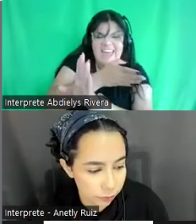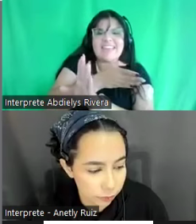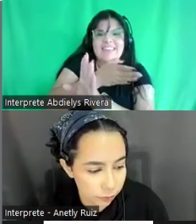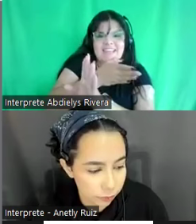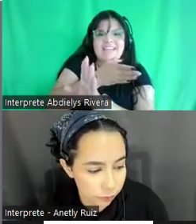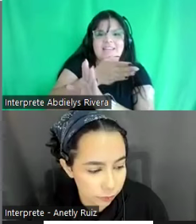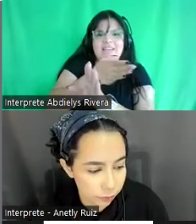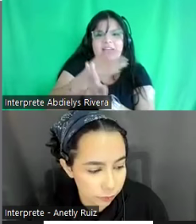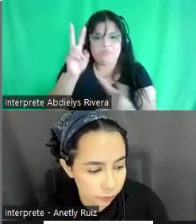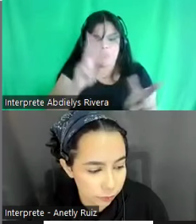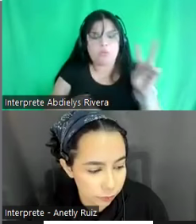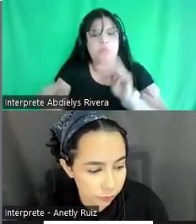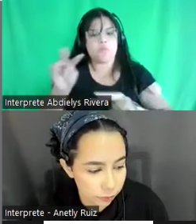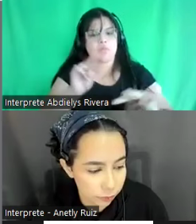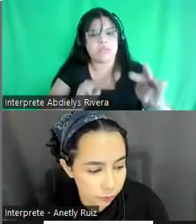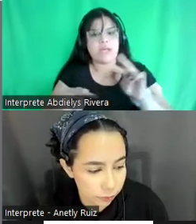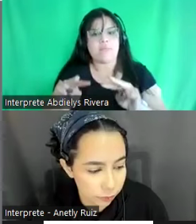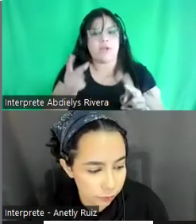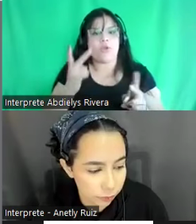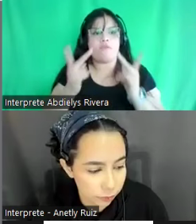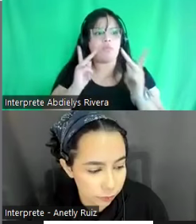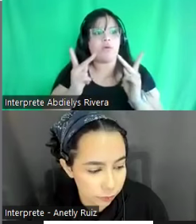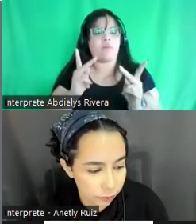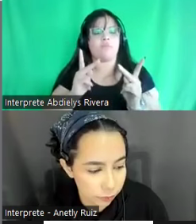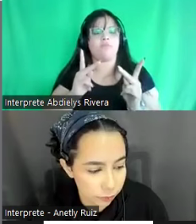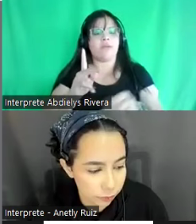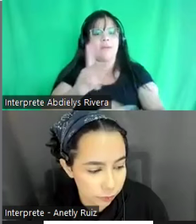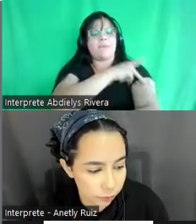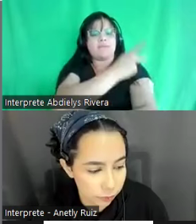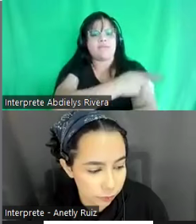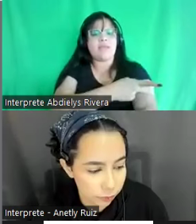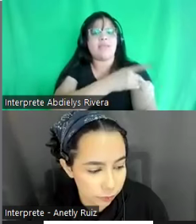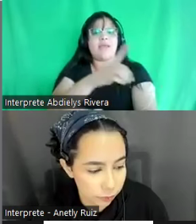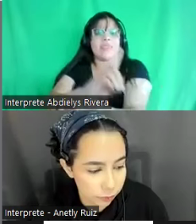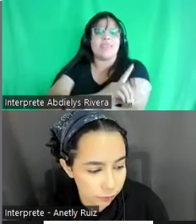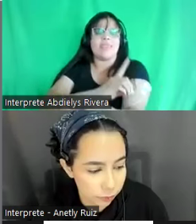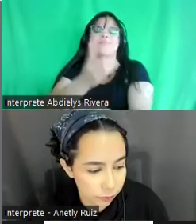enfermedad, sobre todo lo vemos si observamos pacientes que son diabéticos.